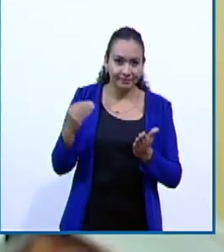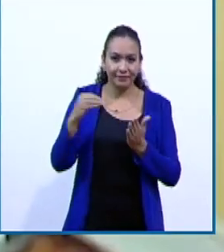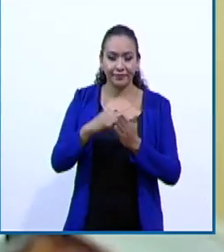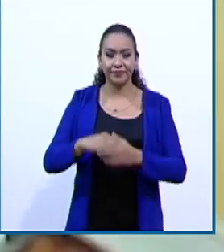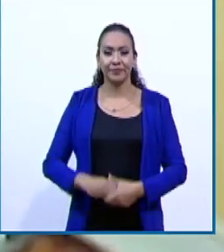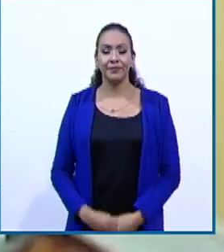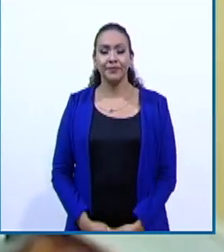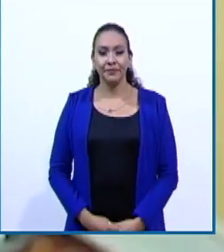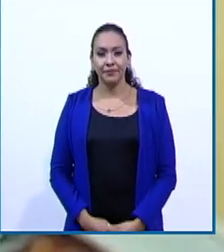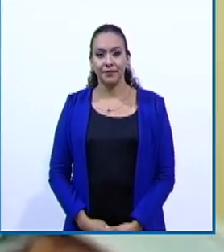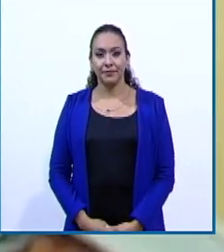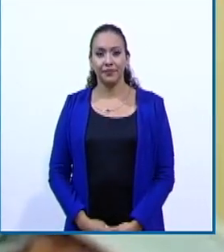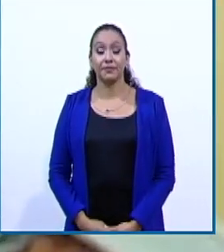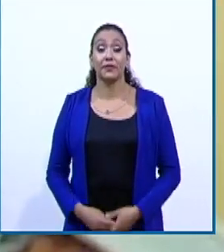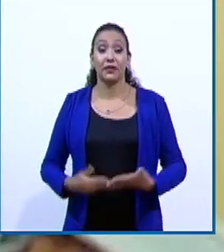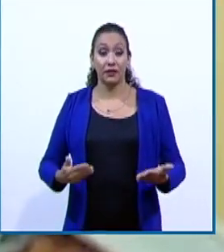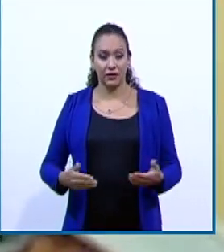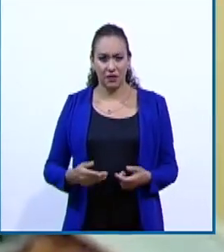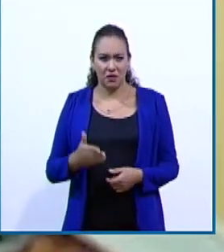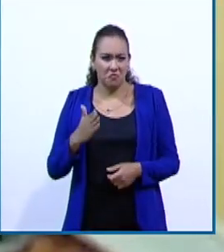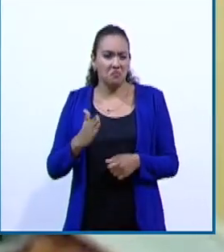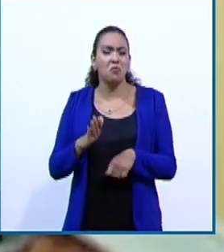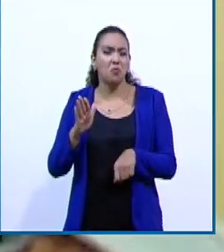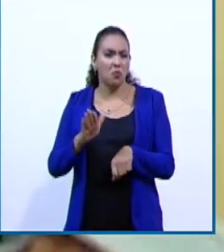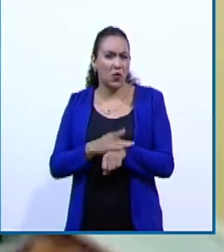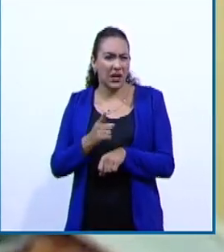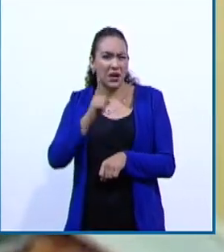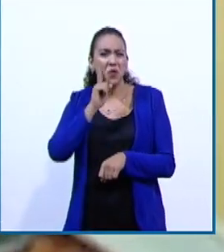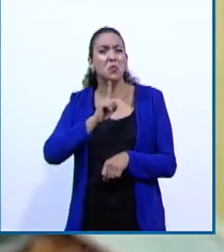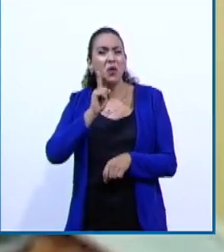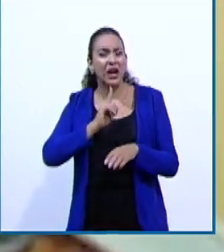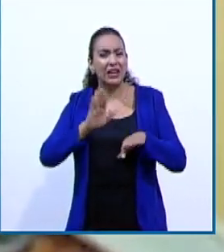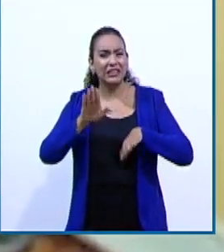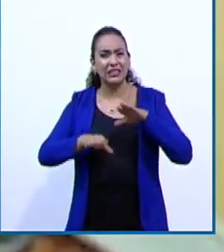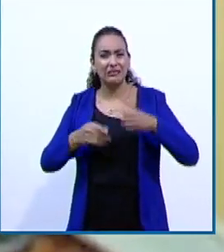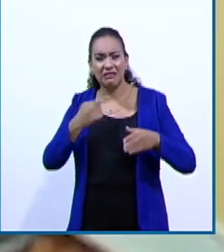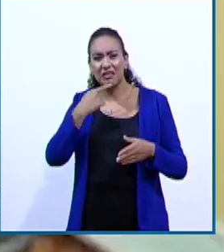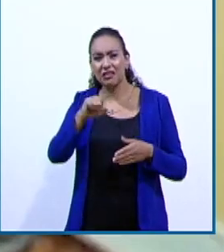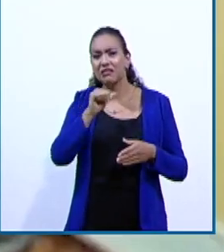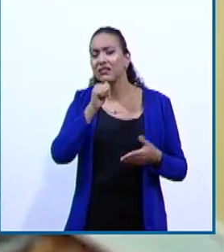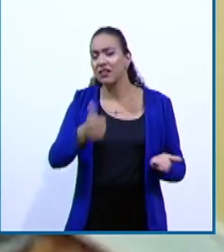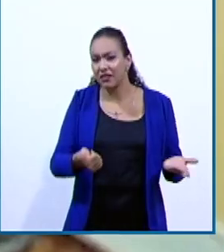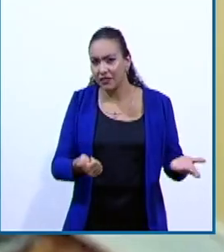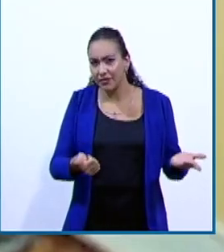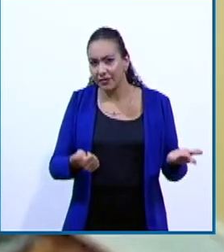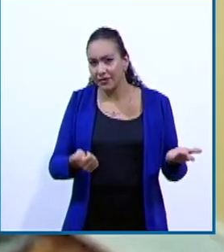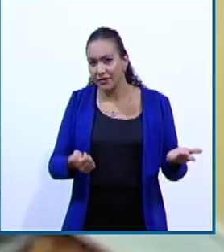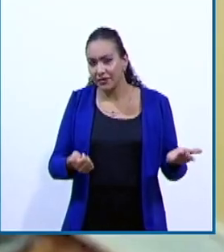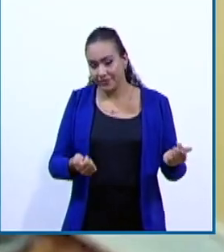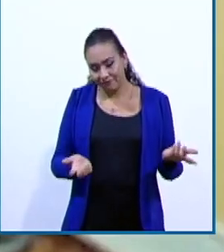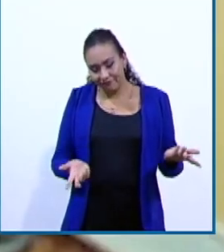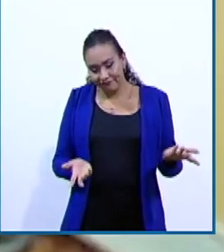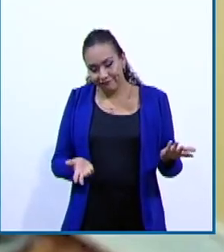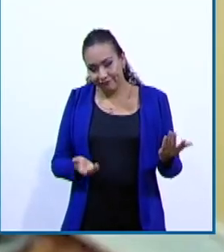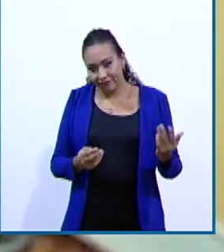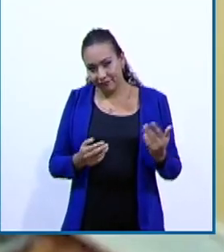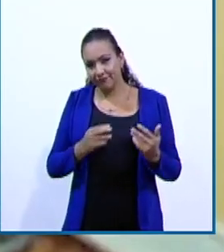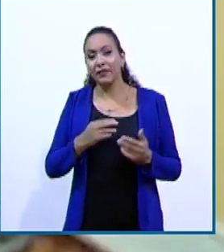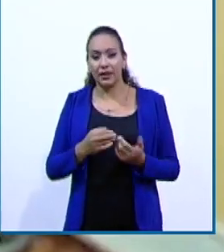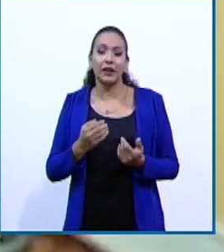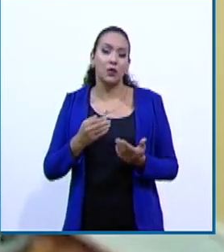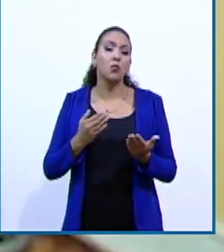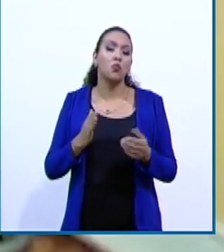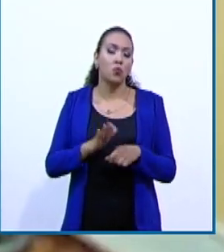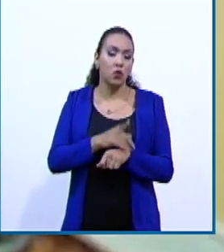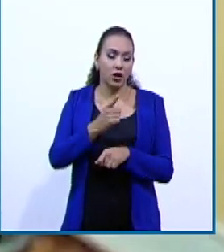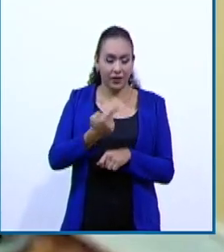La principal barrera o obstáculo que nos encontramos está relacionada sobre todo con